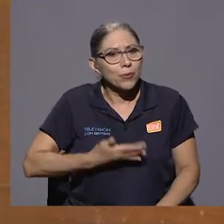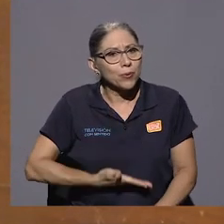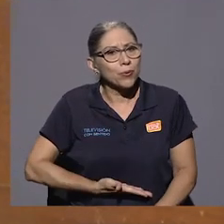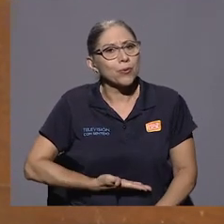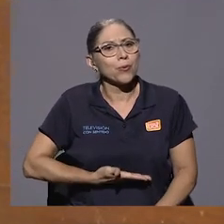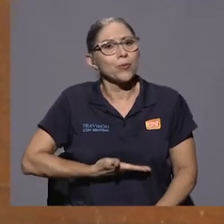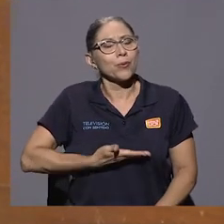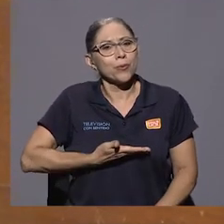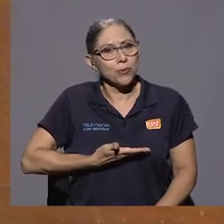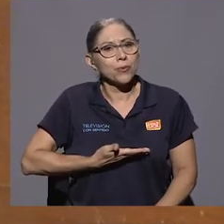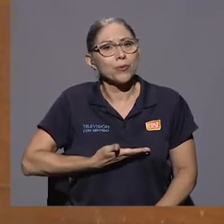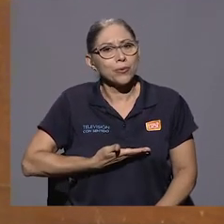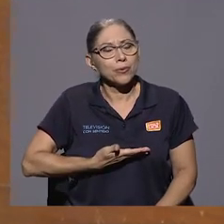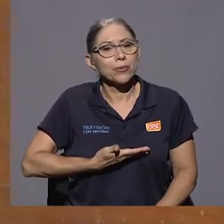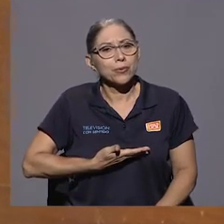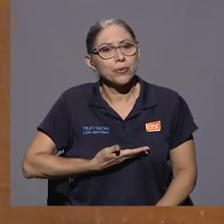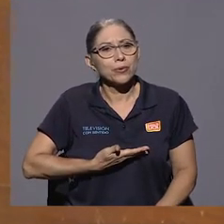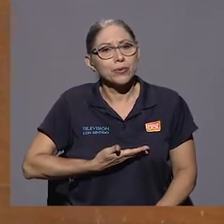orgulloso